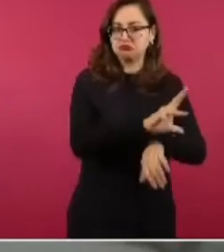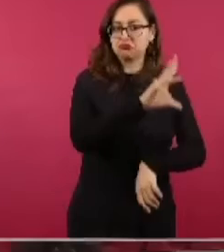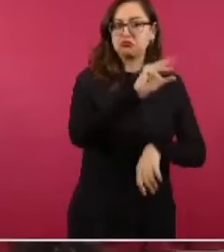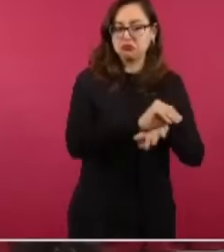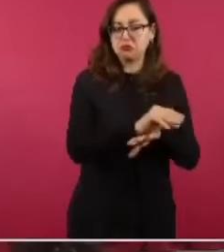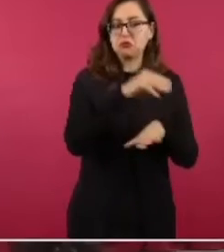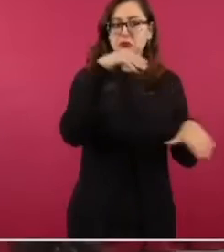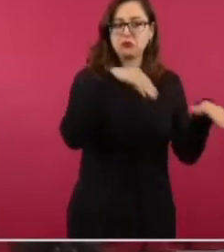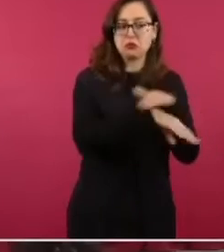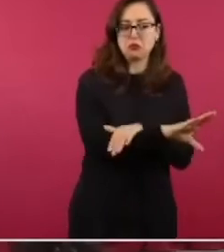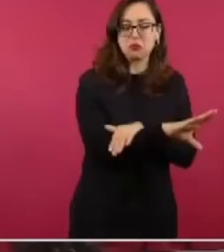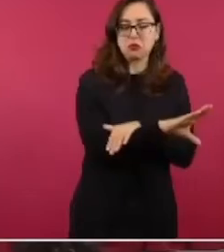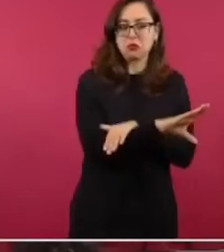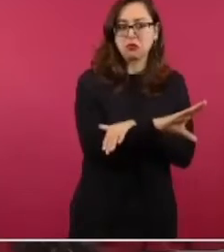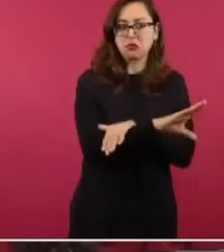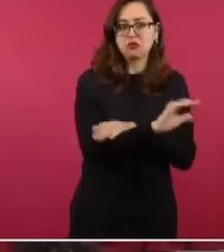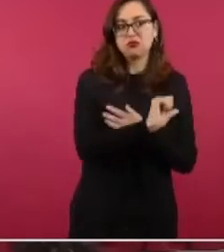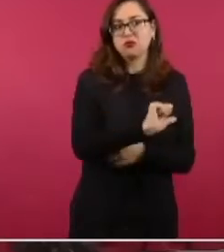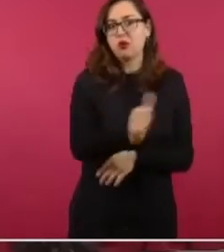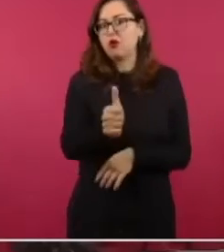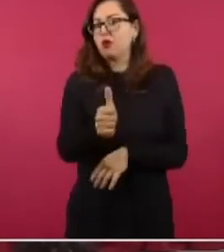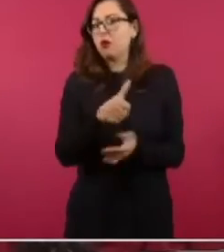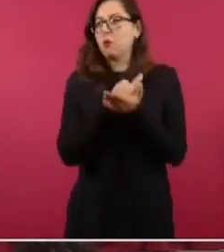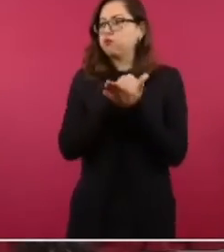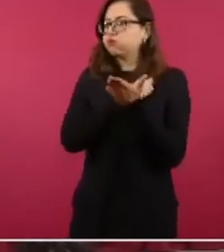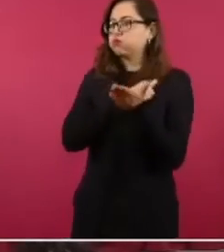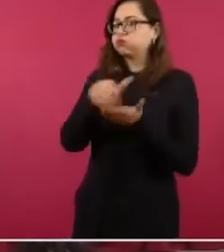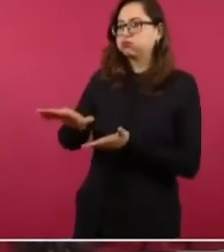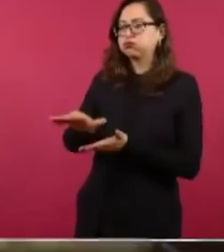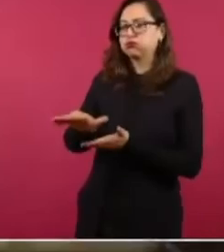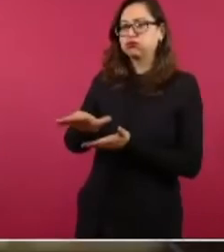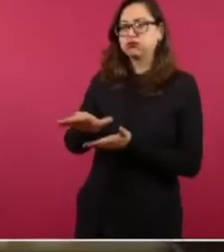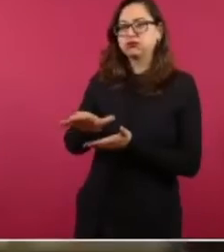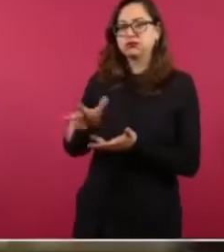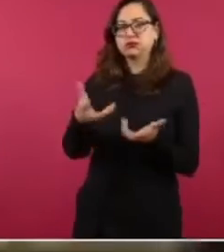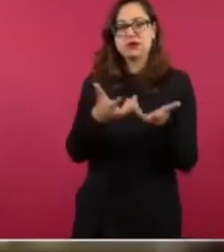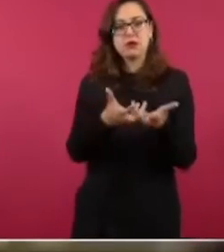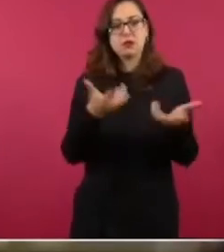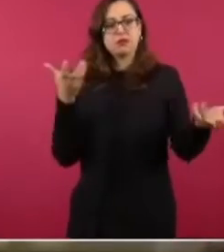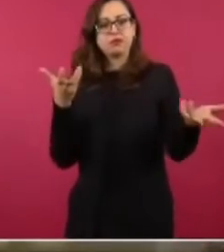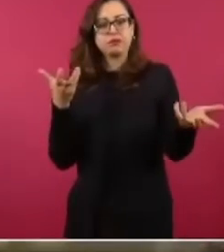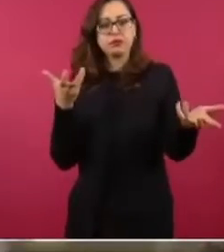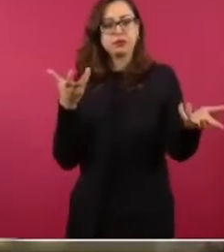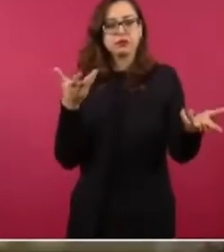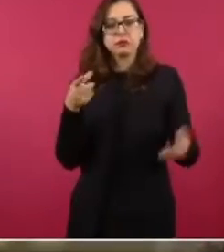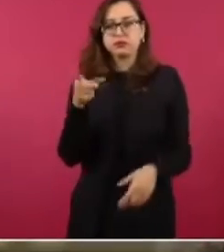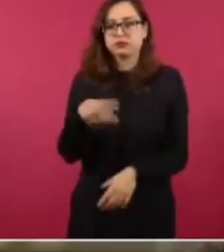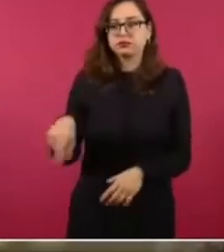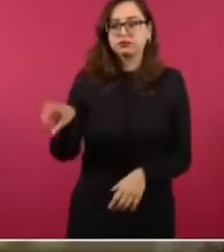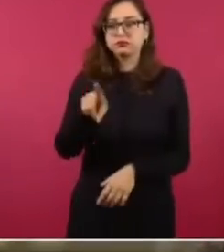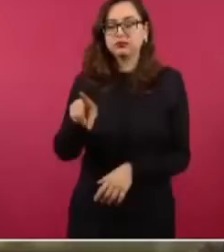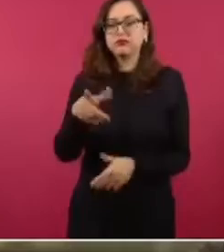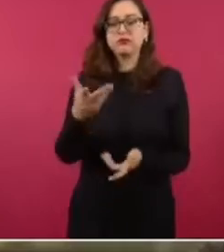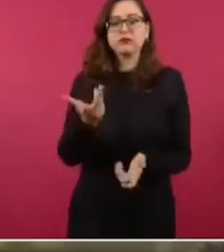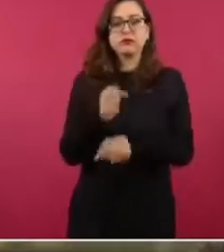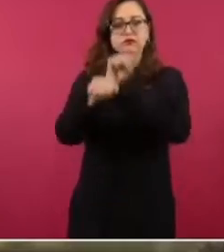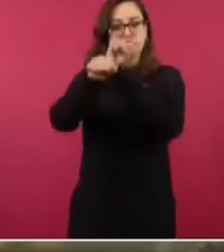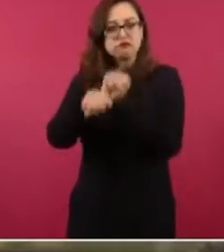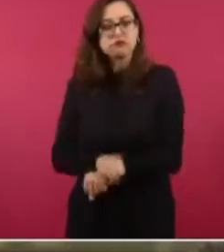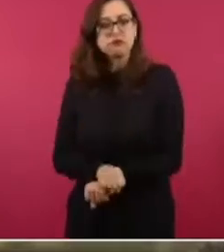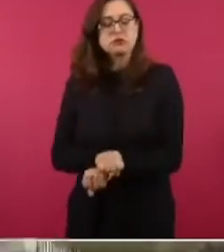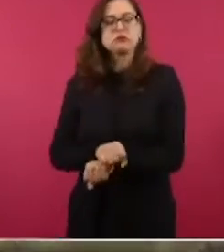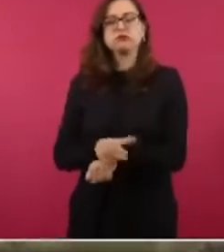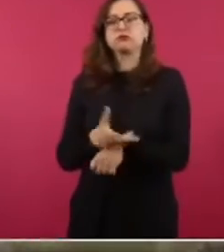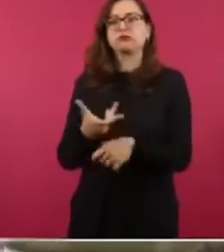tocaba ser expulsados, porque todavía no estaba este título, los encadenaron para subirlos a este avión como si fueran